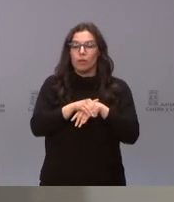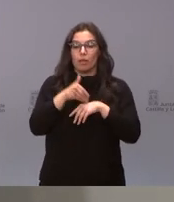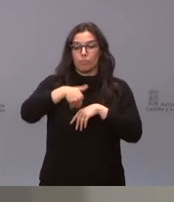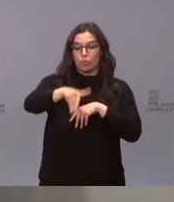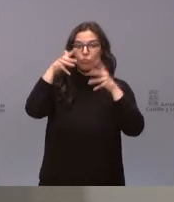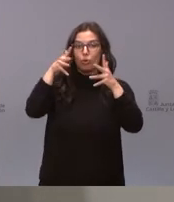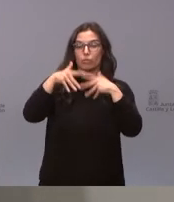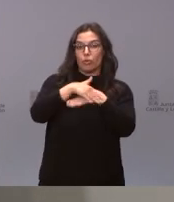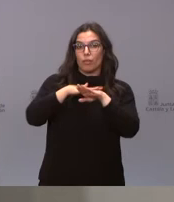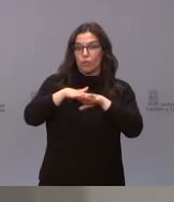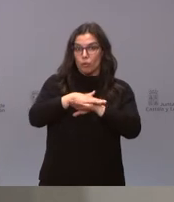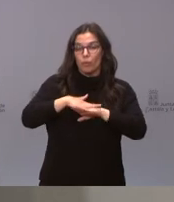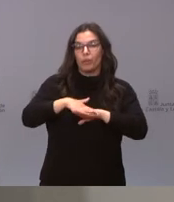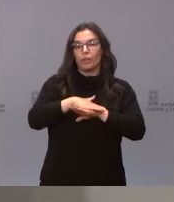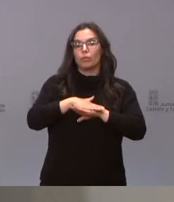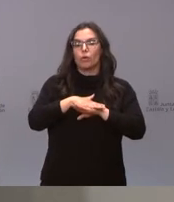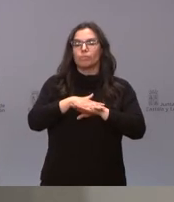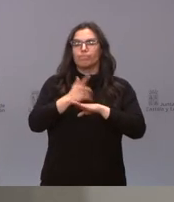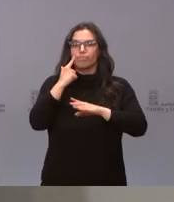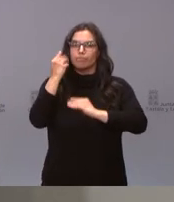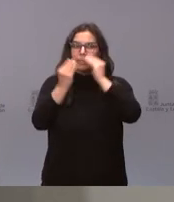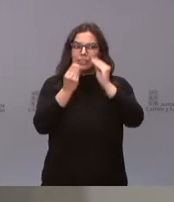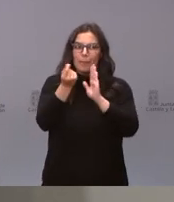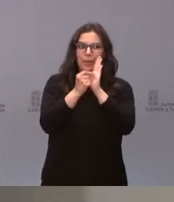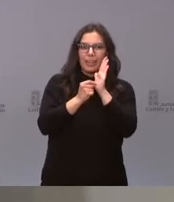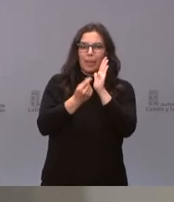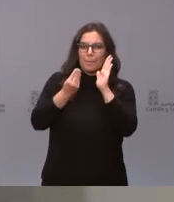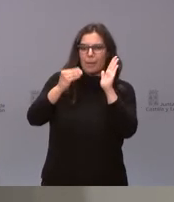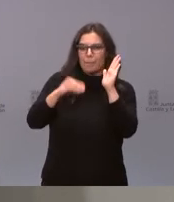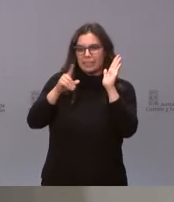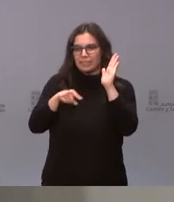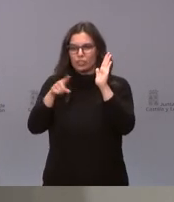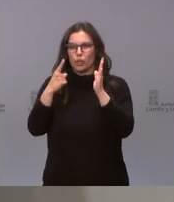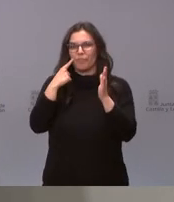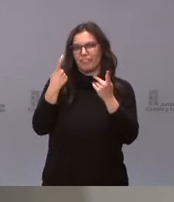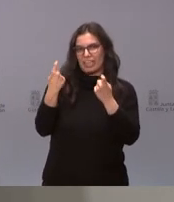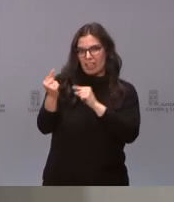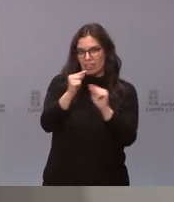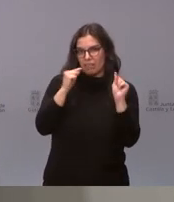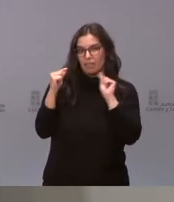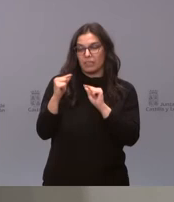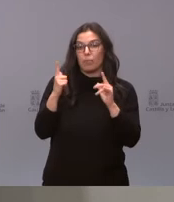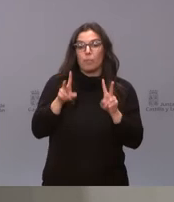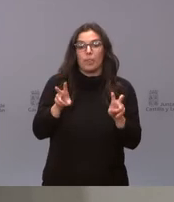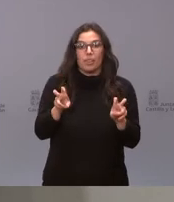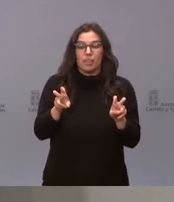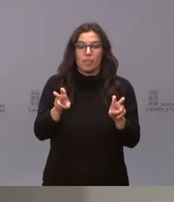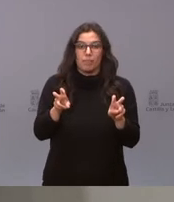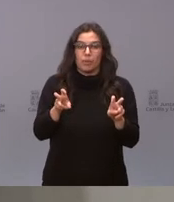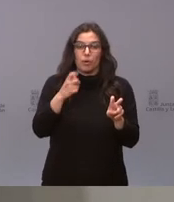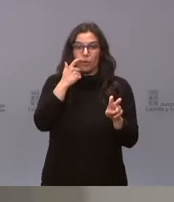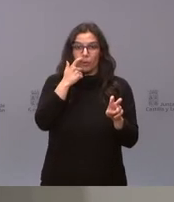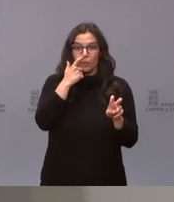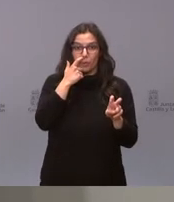gobierno si añadimos alguna algunas medidas más pero en principio serían más también sobre